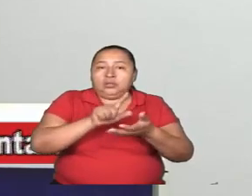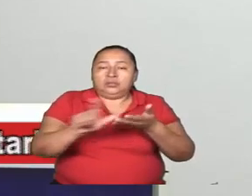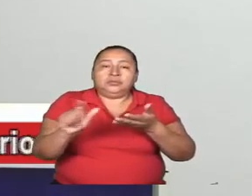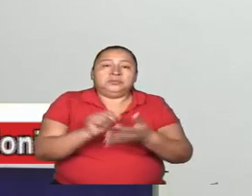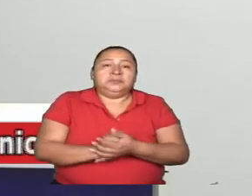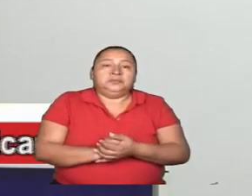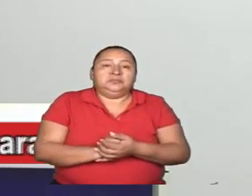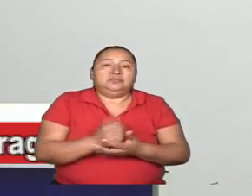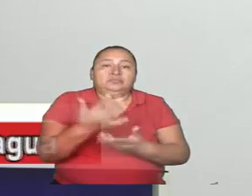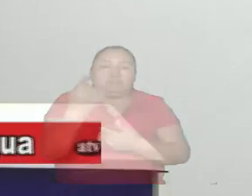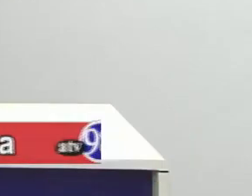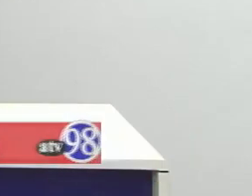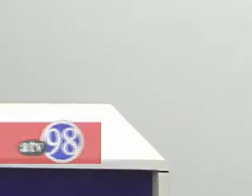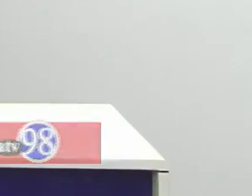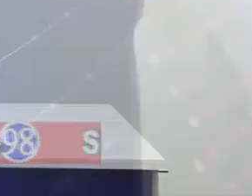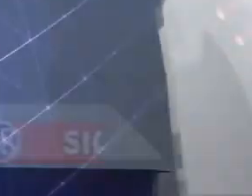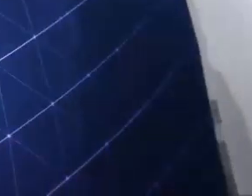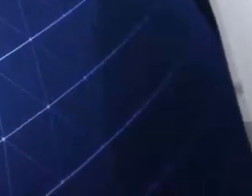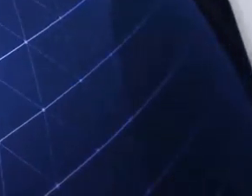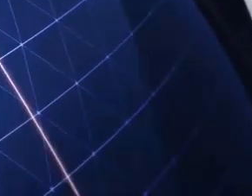alcantarillados. Ya volvemos.